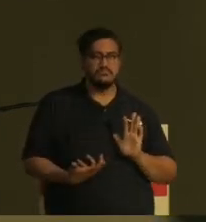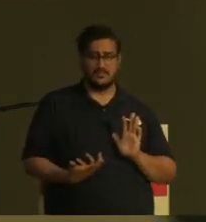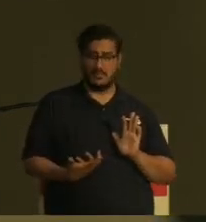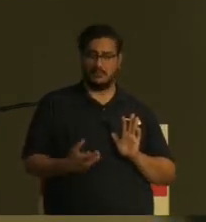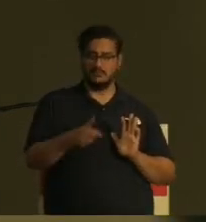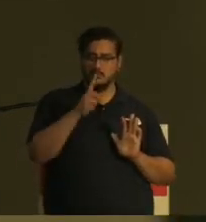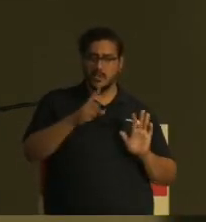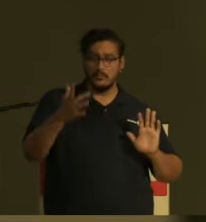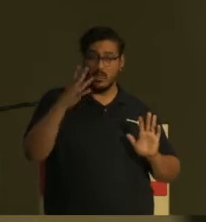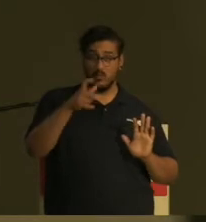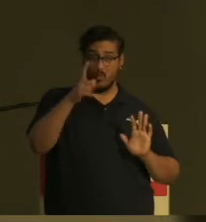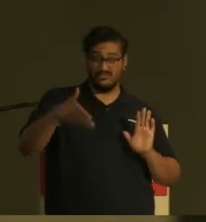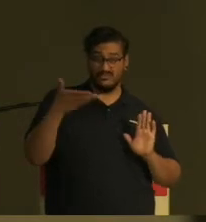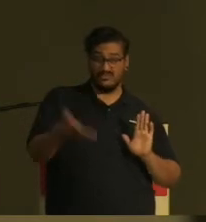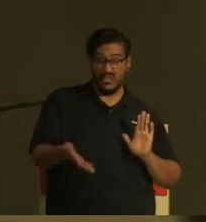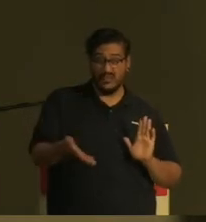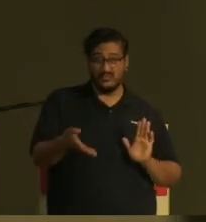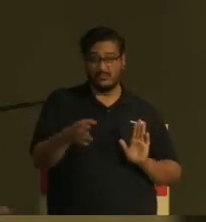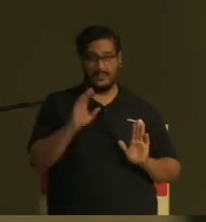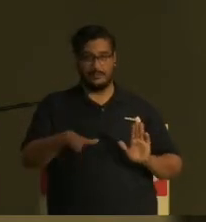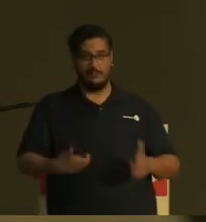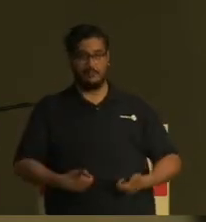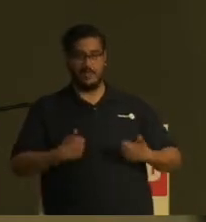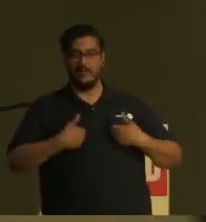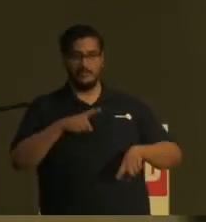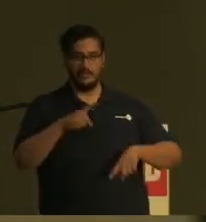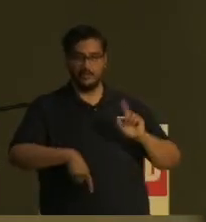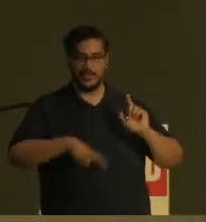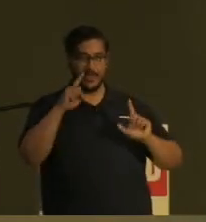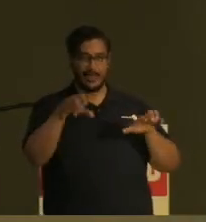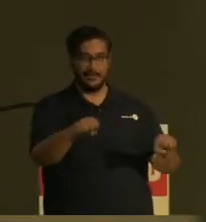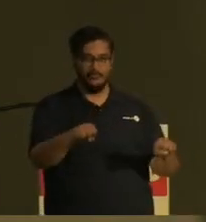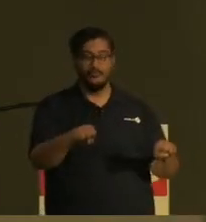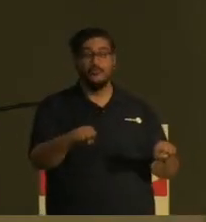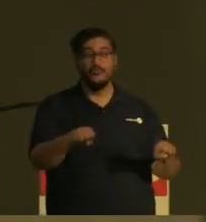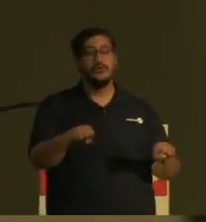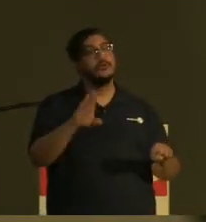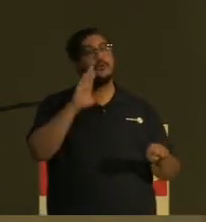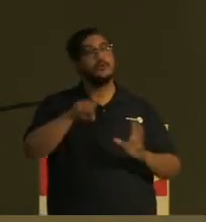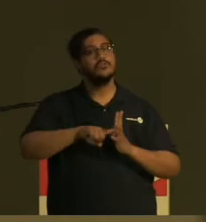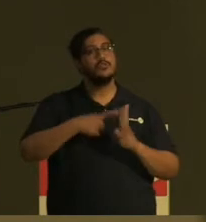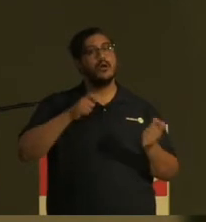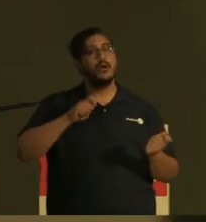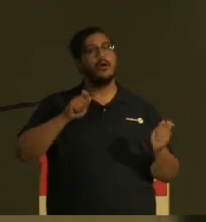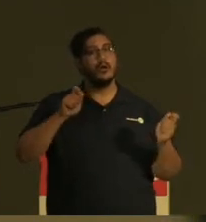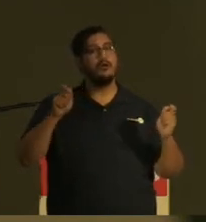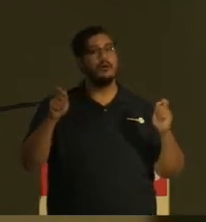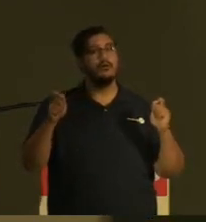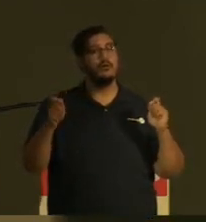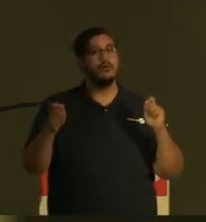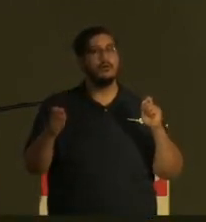Señales que están presentes en la vida cotidiana pero que no se captan, empiezan a tomar una forma y